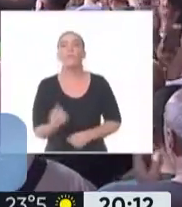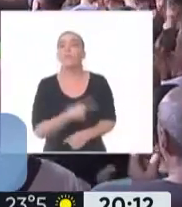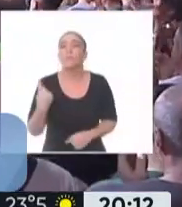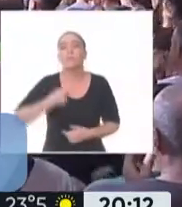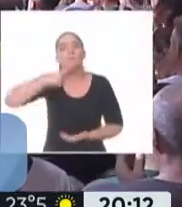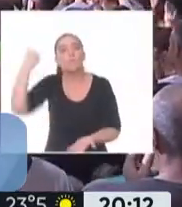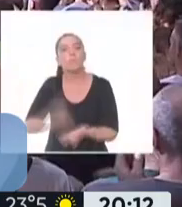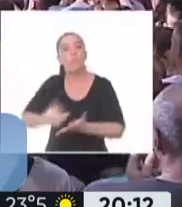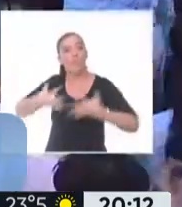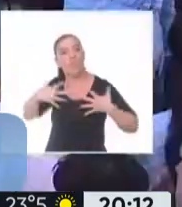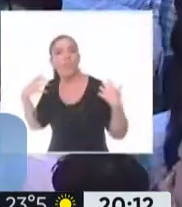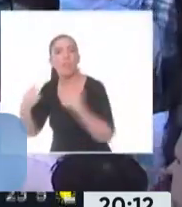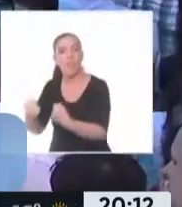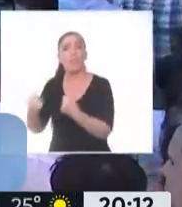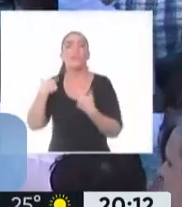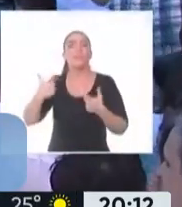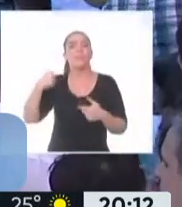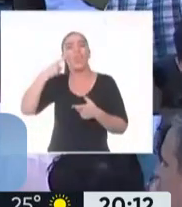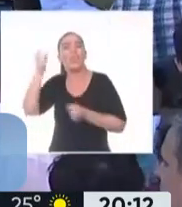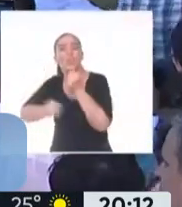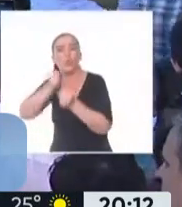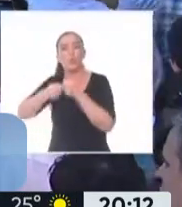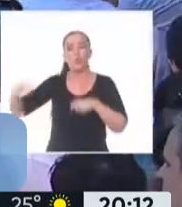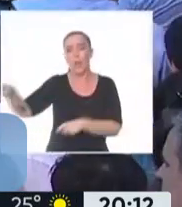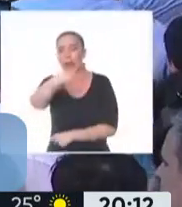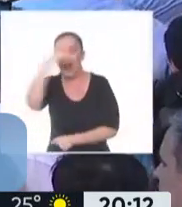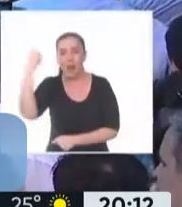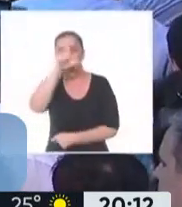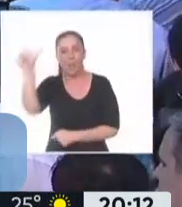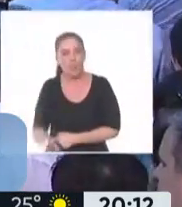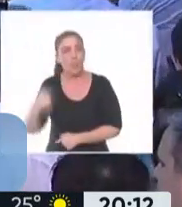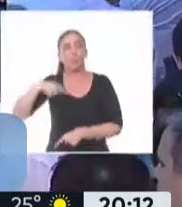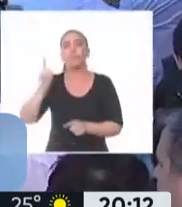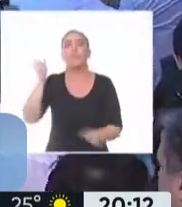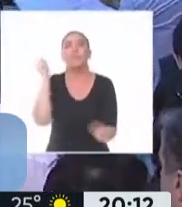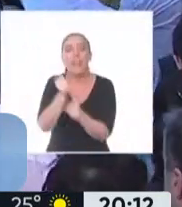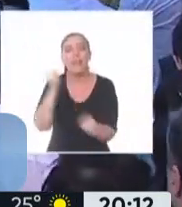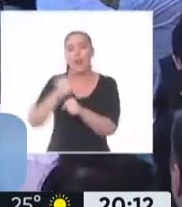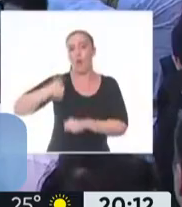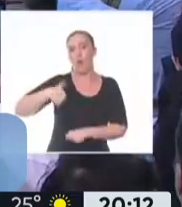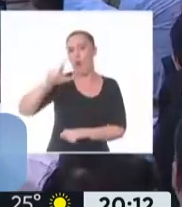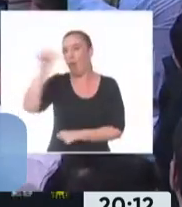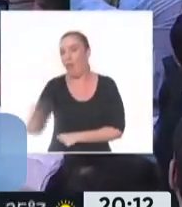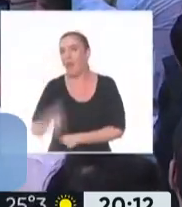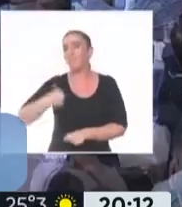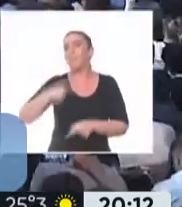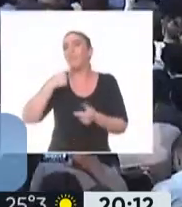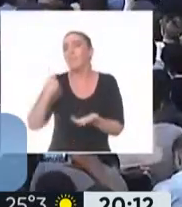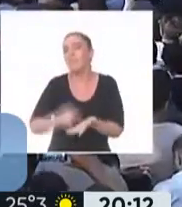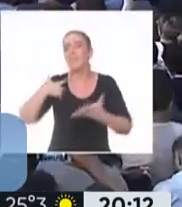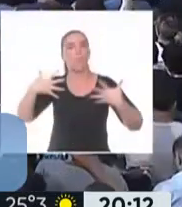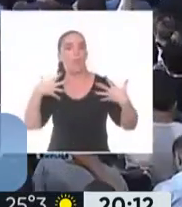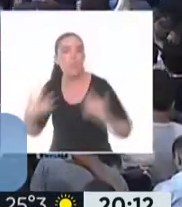Elegimos defender a la industria nacional, al trabajo argentino, a nuestras